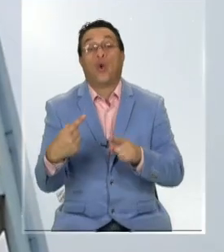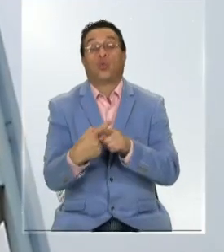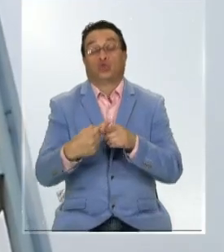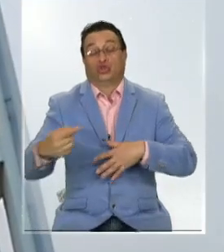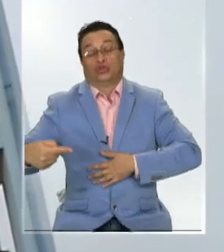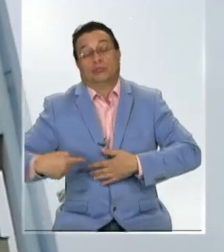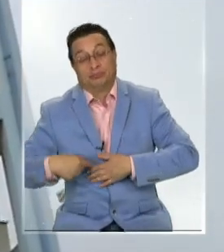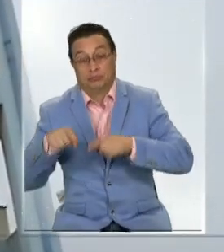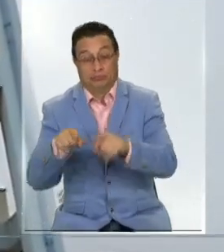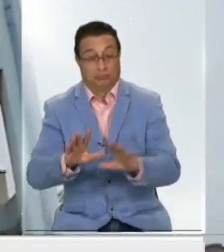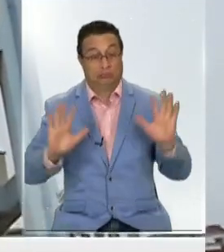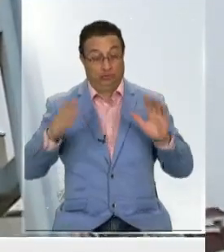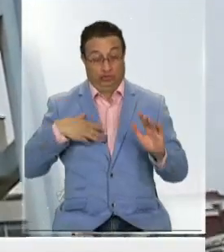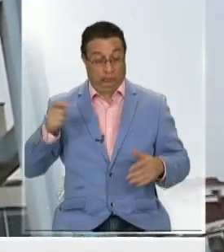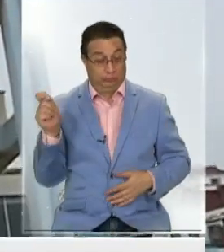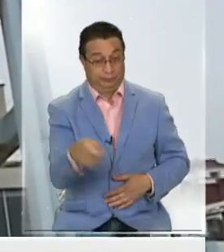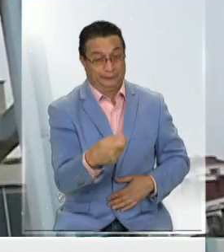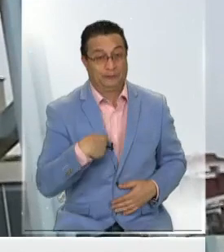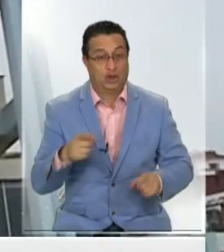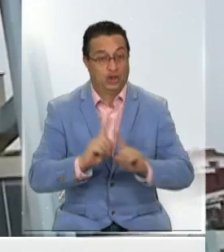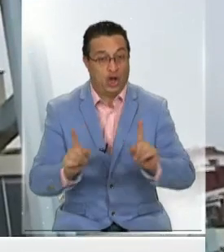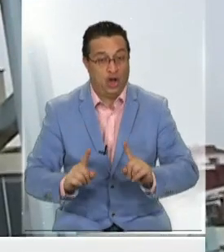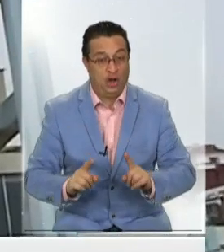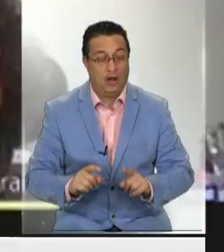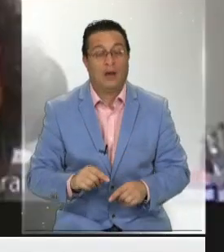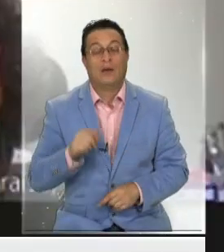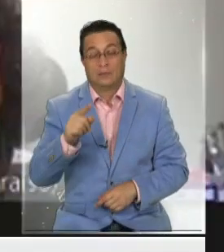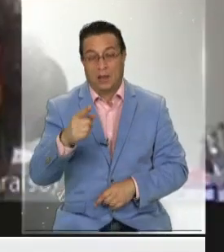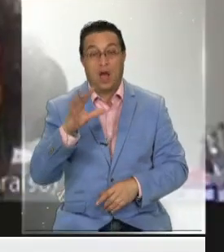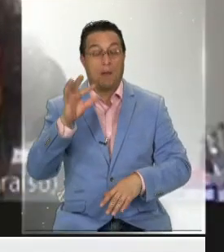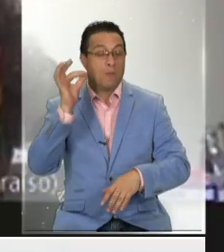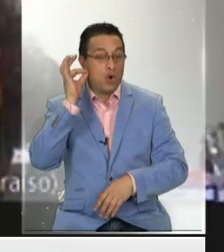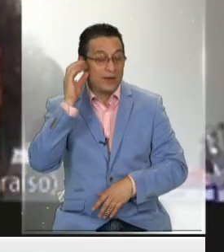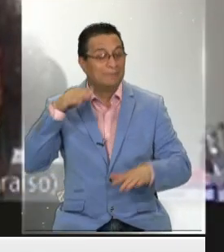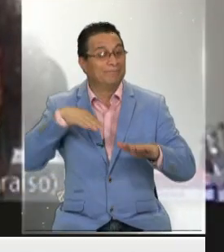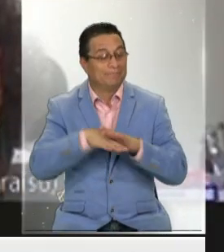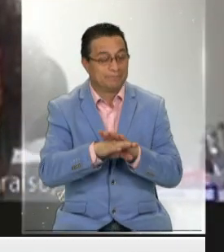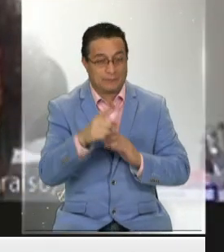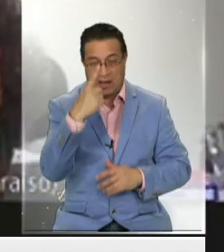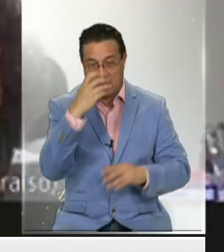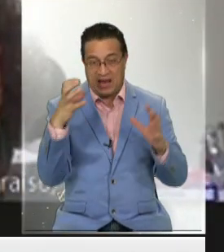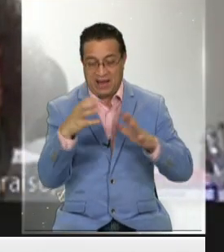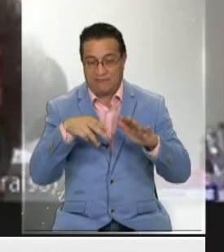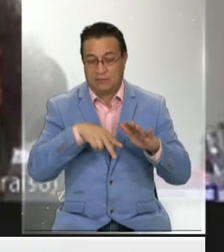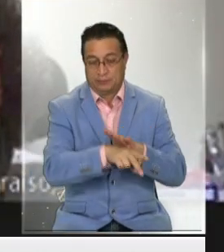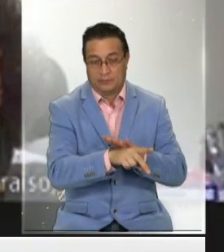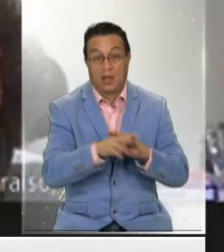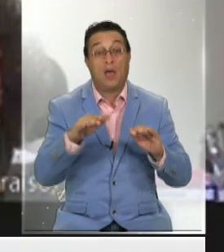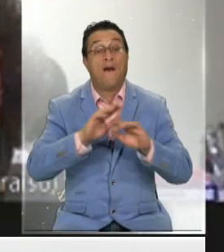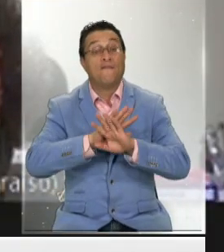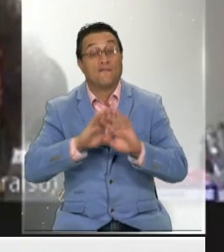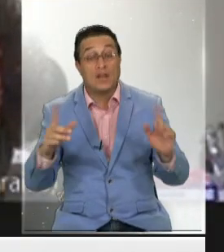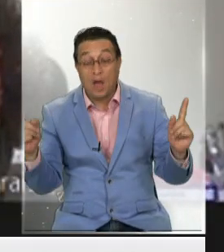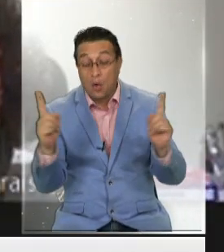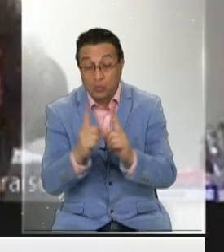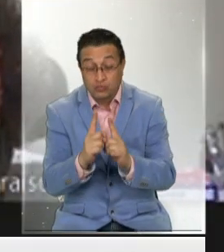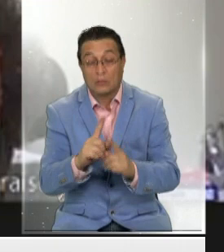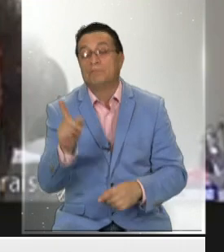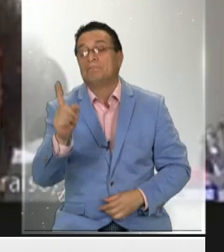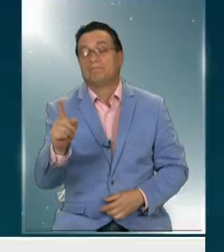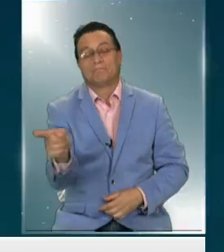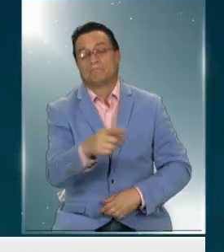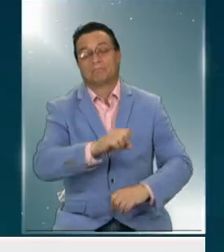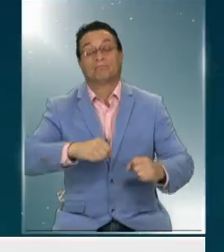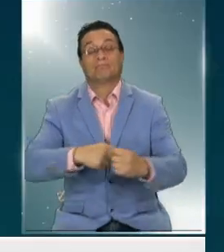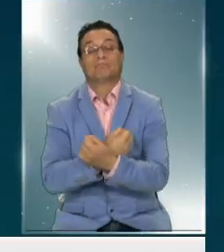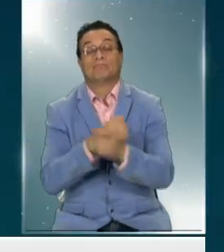La veterinaria se mantiene hospitalizada en calidad de grave. Por otra parte, al término de la audiencia, el tribunal decidió la prisión preventiva